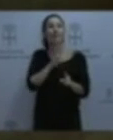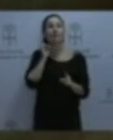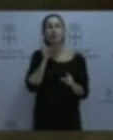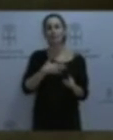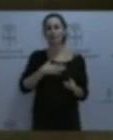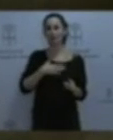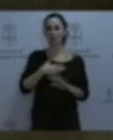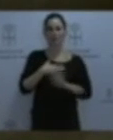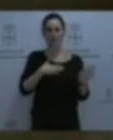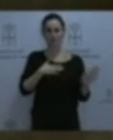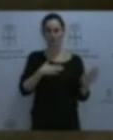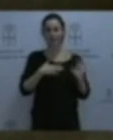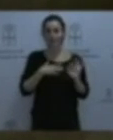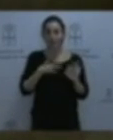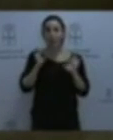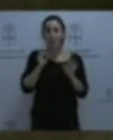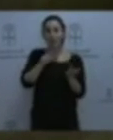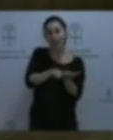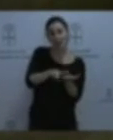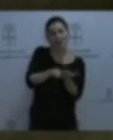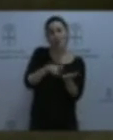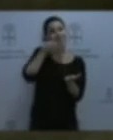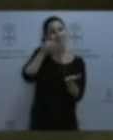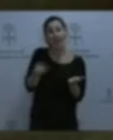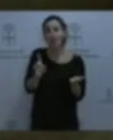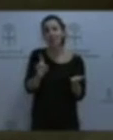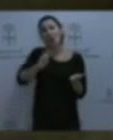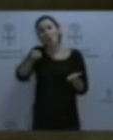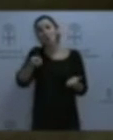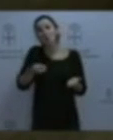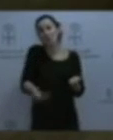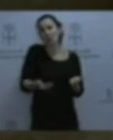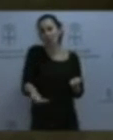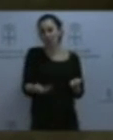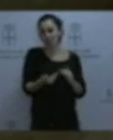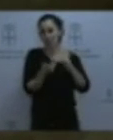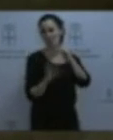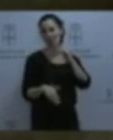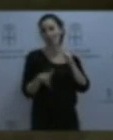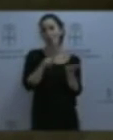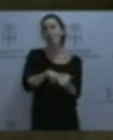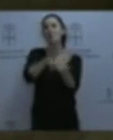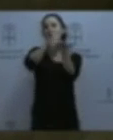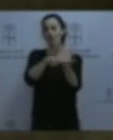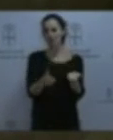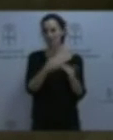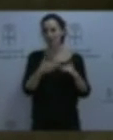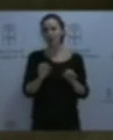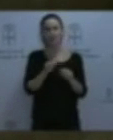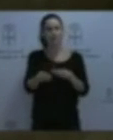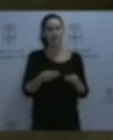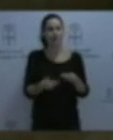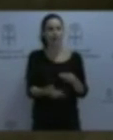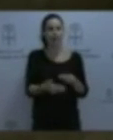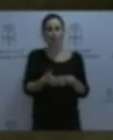lenguas que no consigan ese supuesto estado de perfección no son lenguas verdaderas, son otra cosa, evidentemente inferior. Este material no solo es deficiente, es